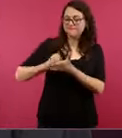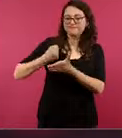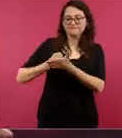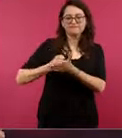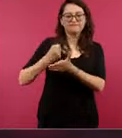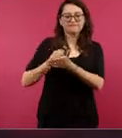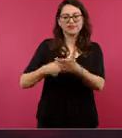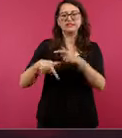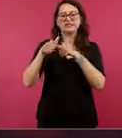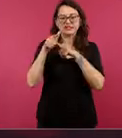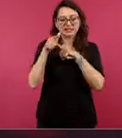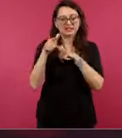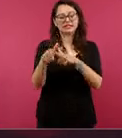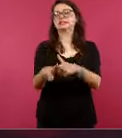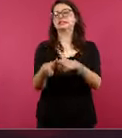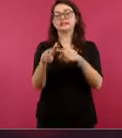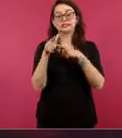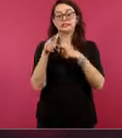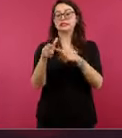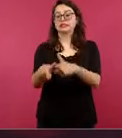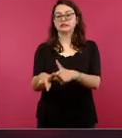Hay